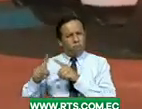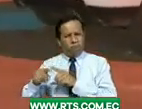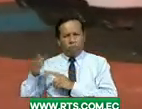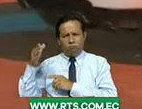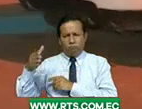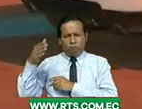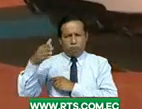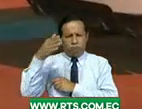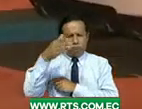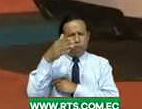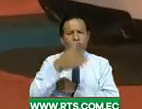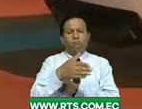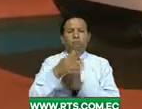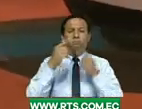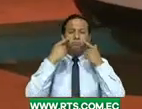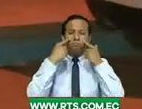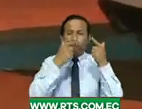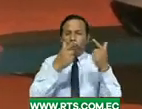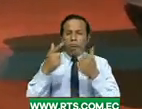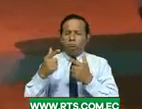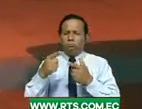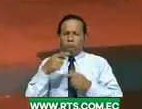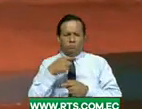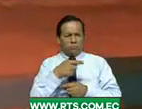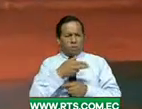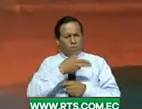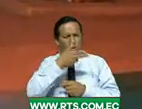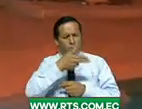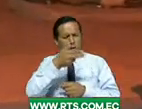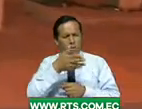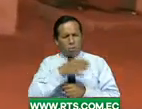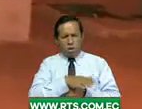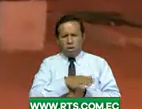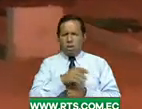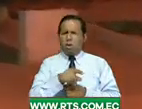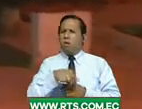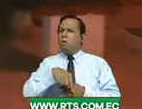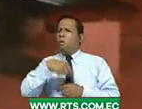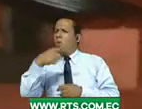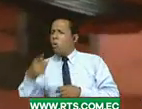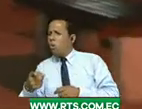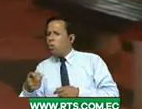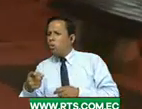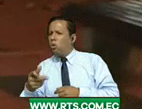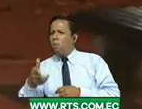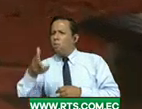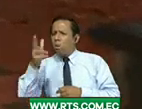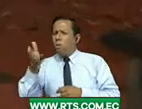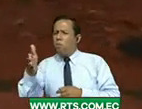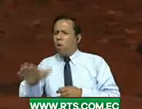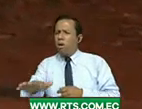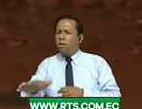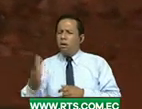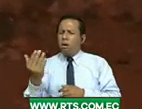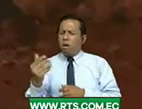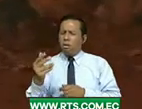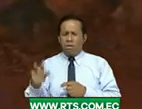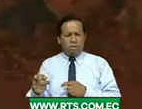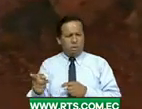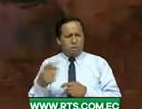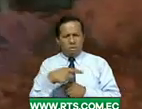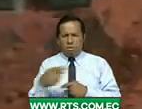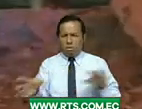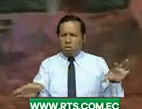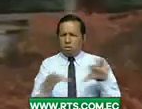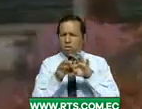zona. Quieren ver si es que existe relación entre estas personas fallecidas y también el sicariato que se dio hace pocas horas en el sector